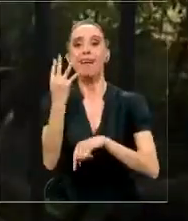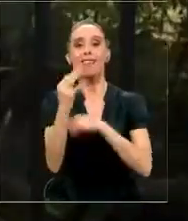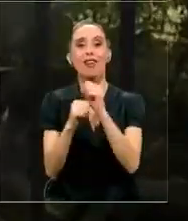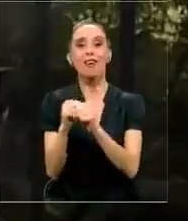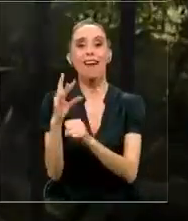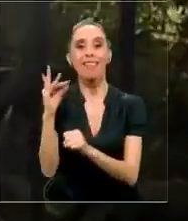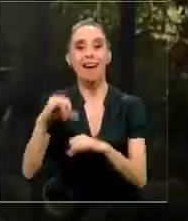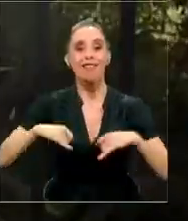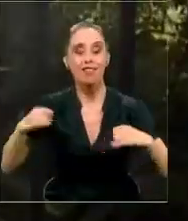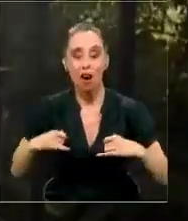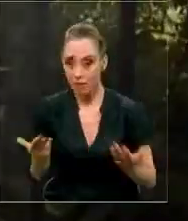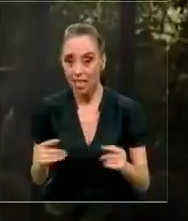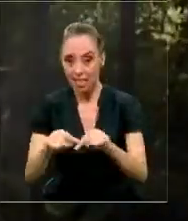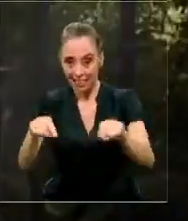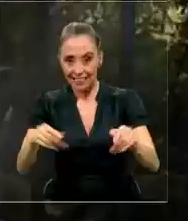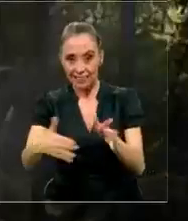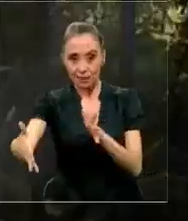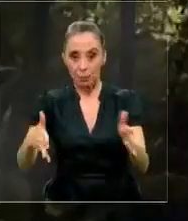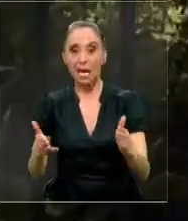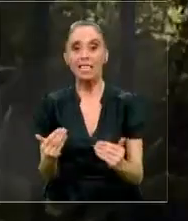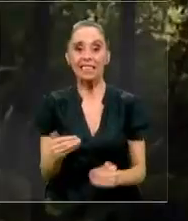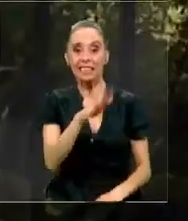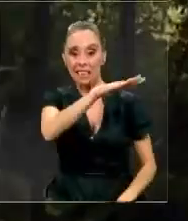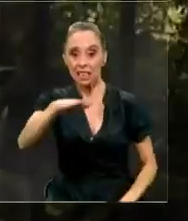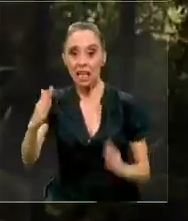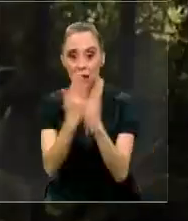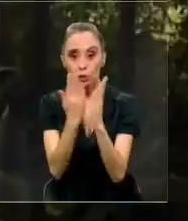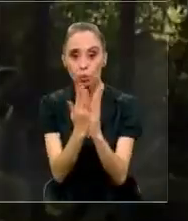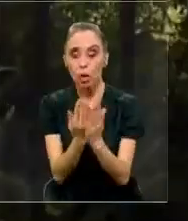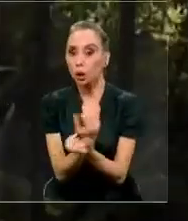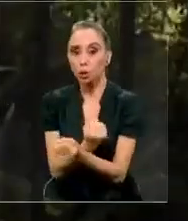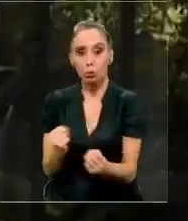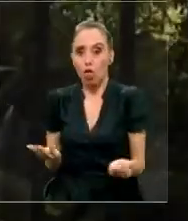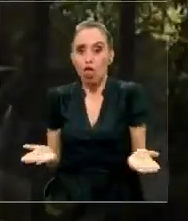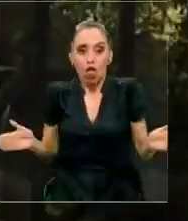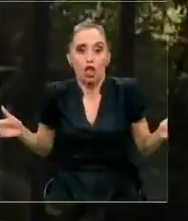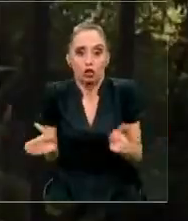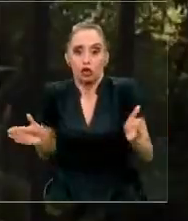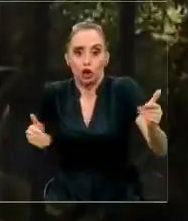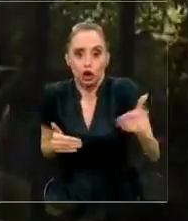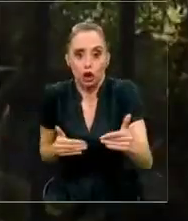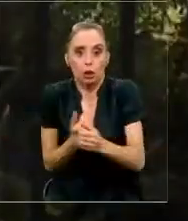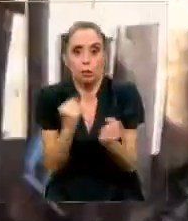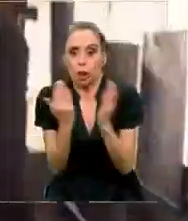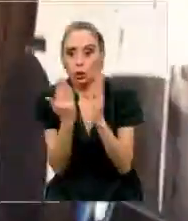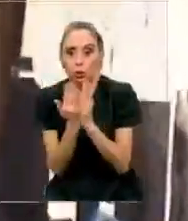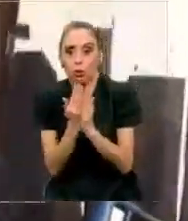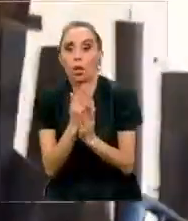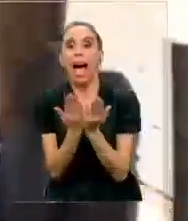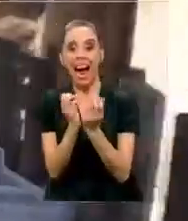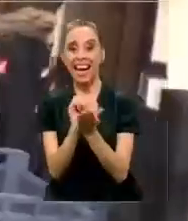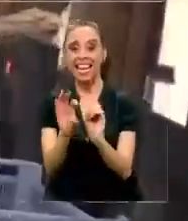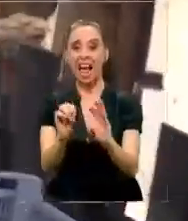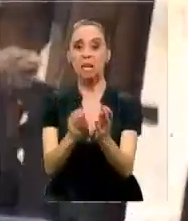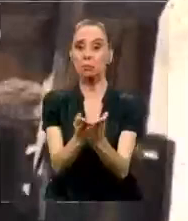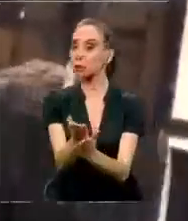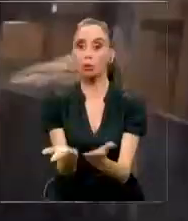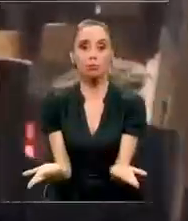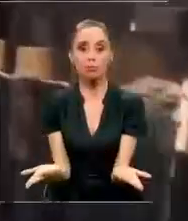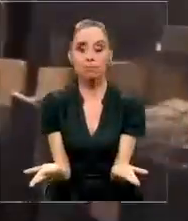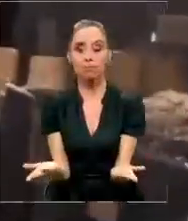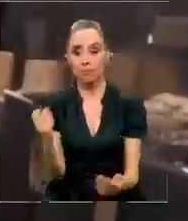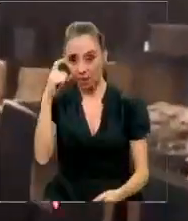espacio, ellos que necesitan estudiar, no pueden, de hecho ya empezaron las clases y ellos todavía no pueden estudiar. Y esta situación